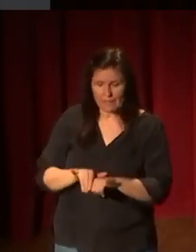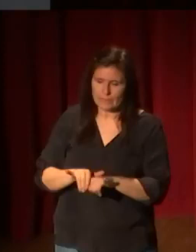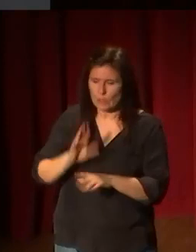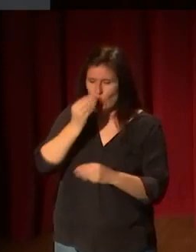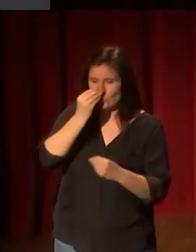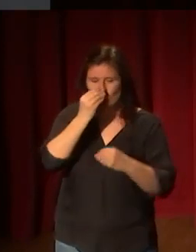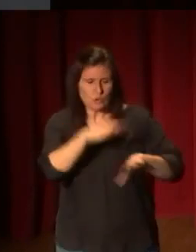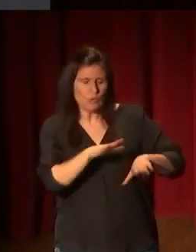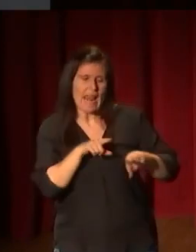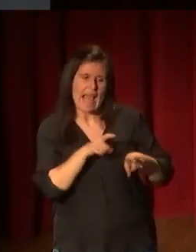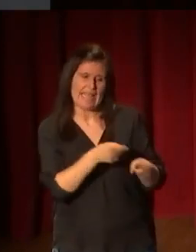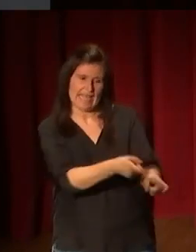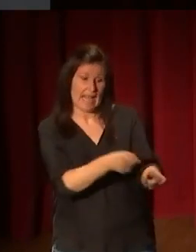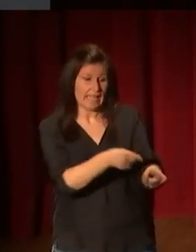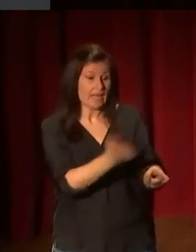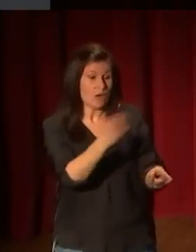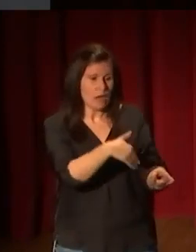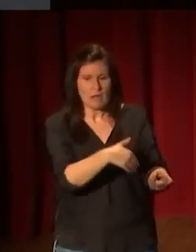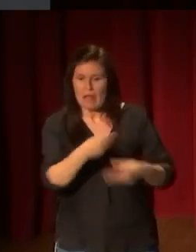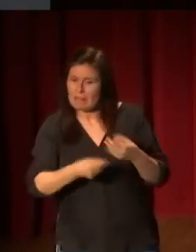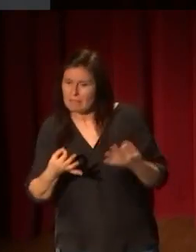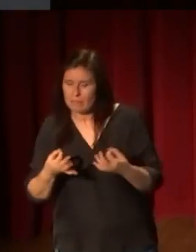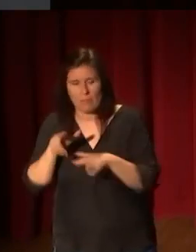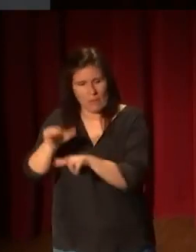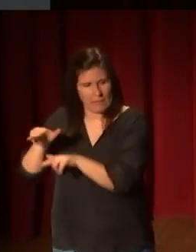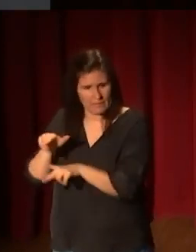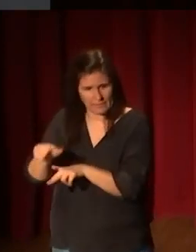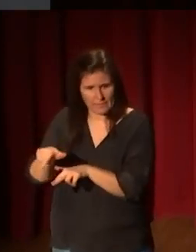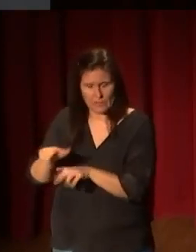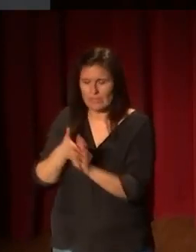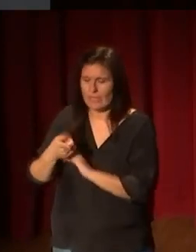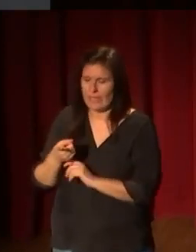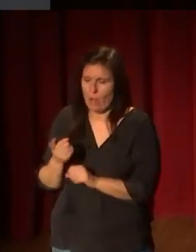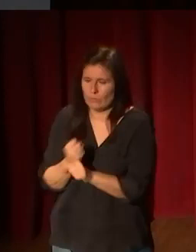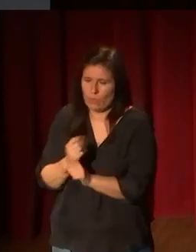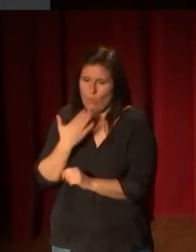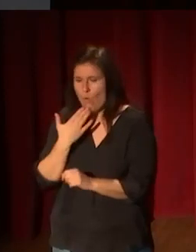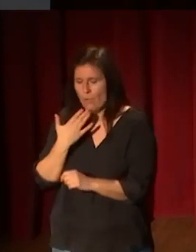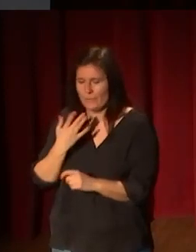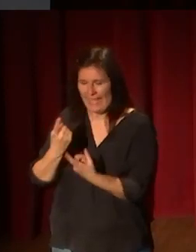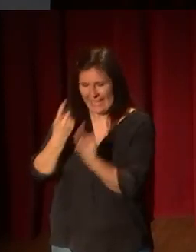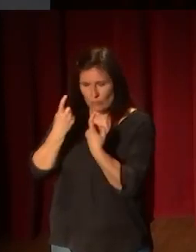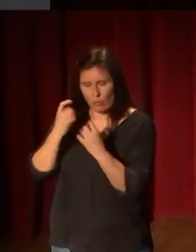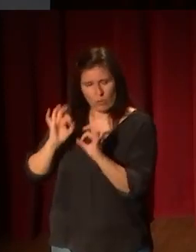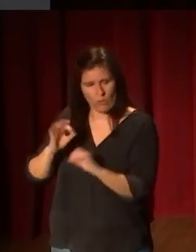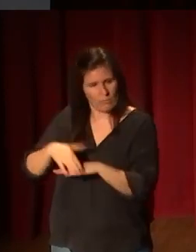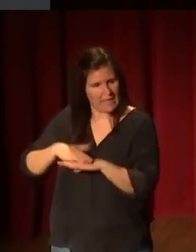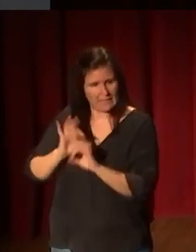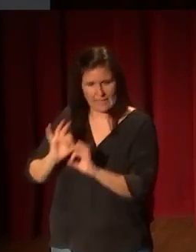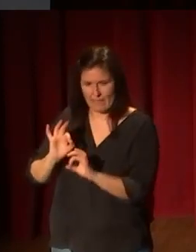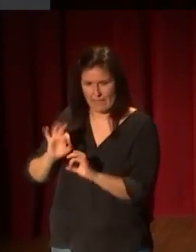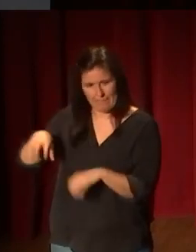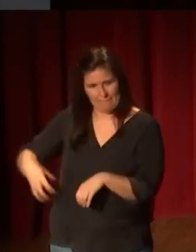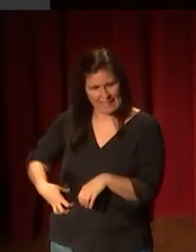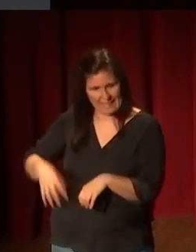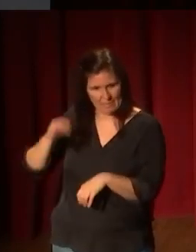un poco a la guerra y era una instrucción fundamental para el príncipe formaba parte de la instrucción fundamental del príncipe porque